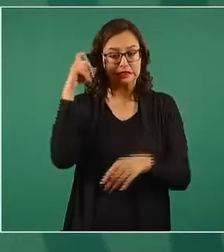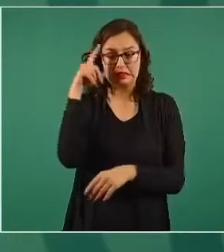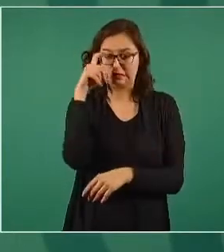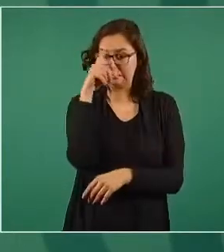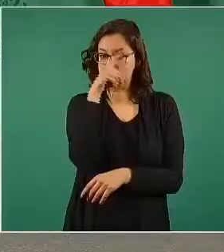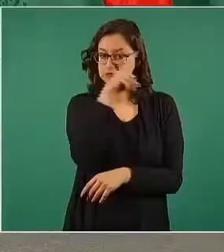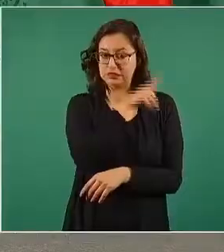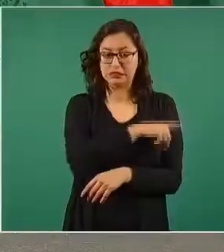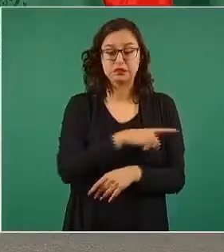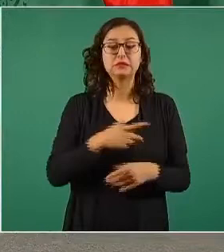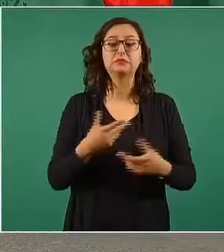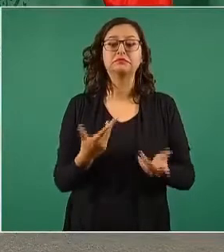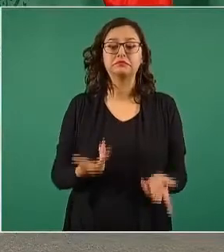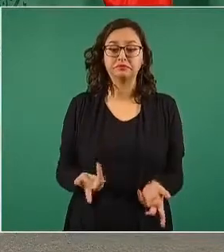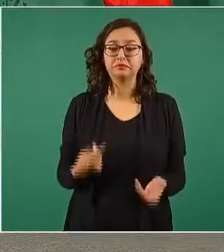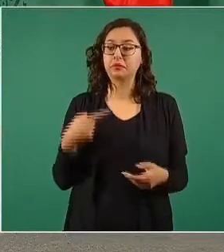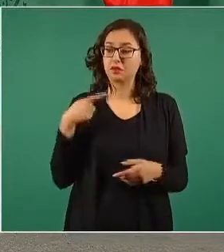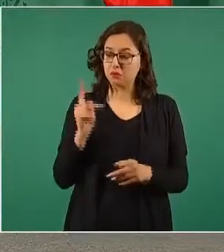pronto.